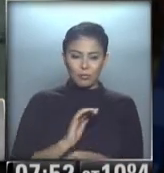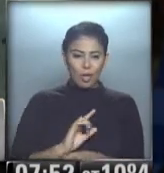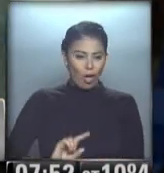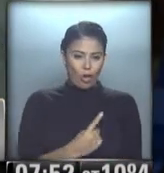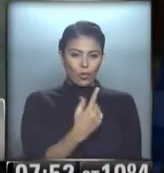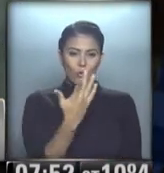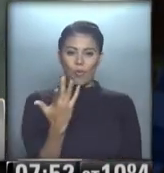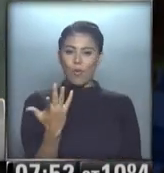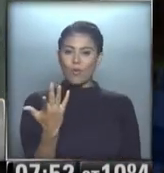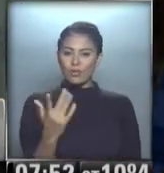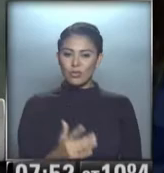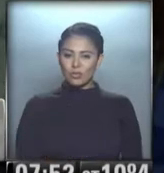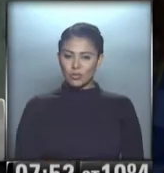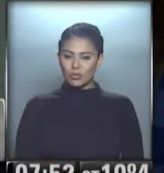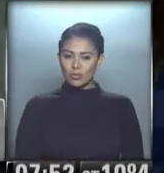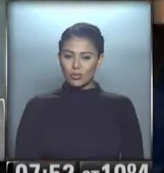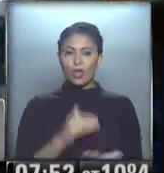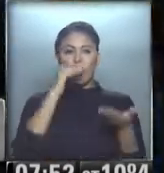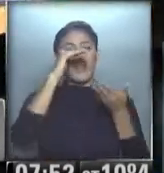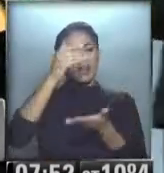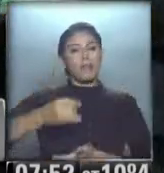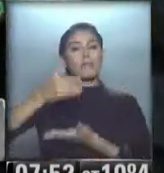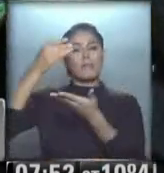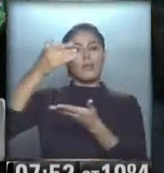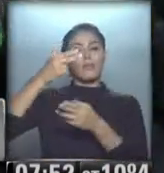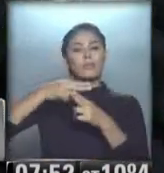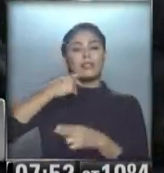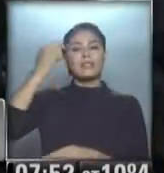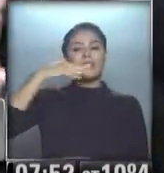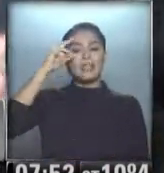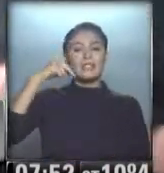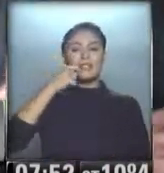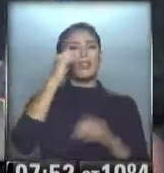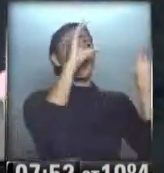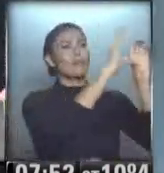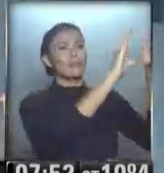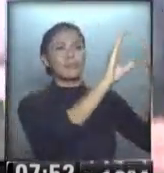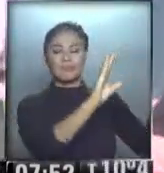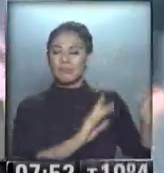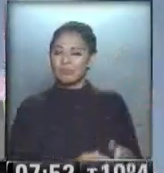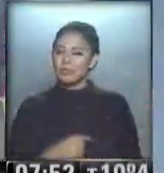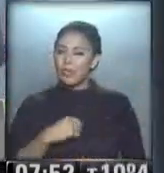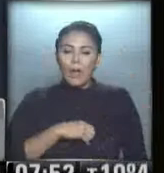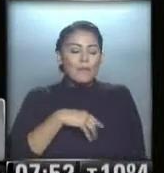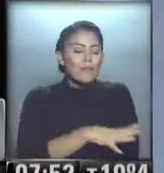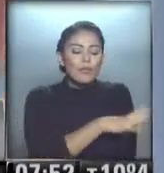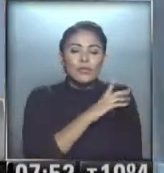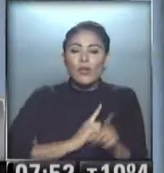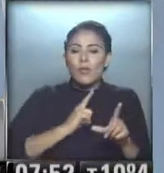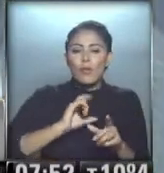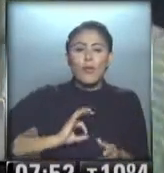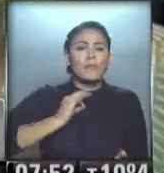orgullo tener un Florencio Sánchez en mi vitrina. Me emocioné mucho, hubo premios maravillosos